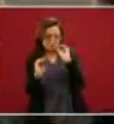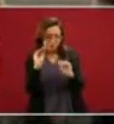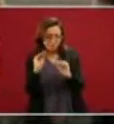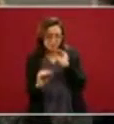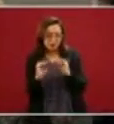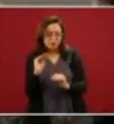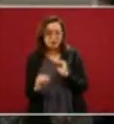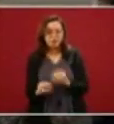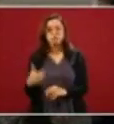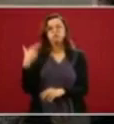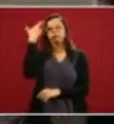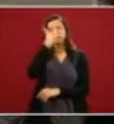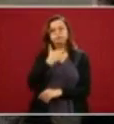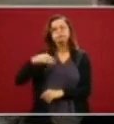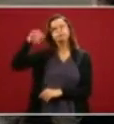Internacional.